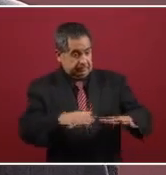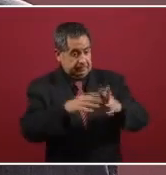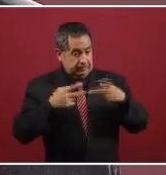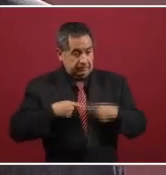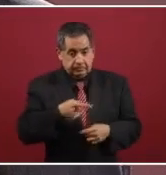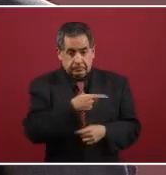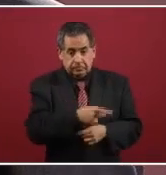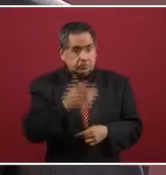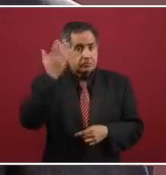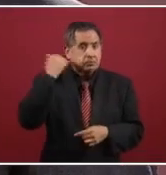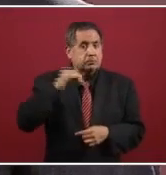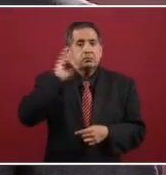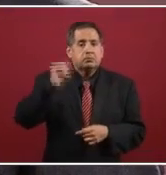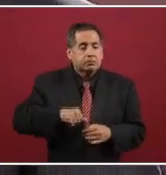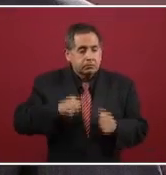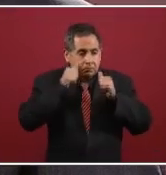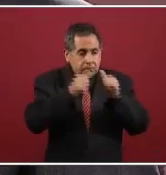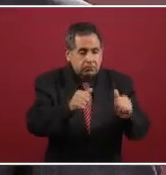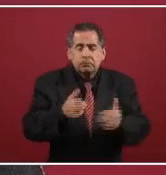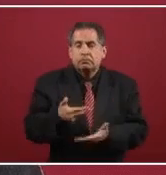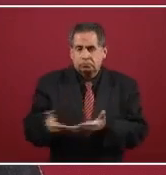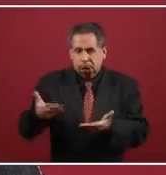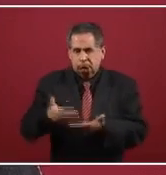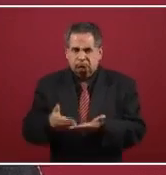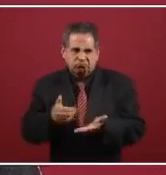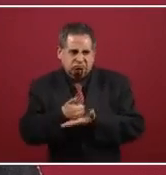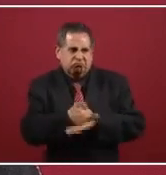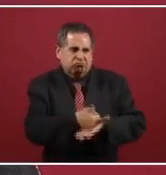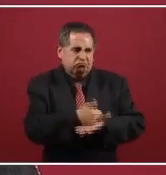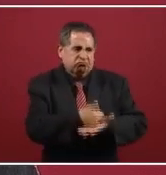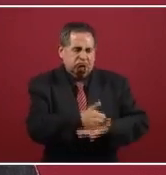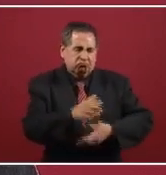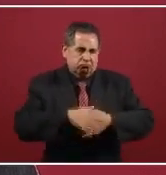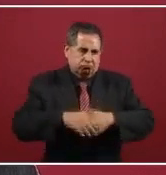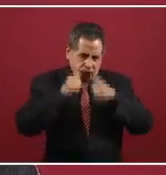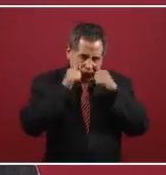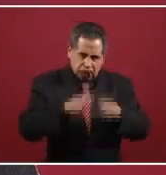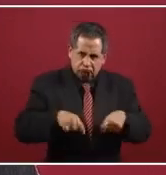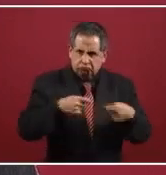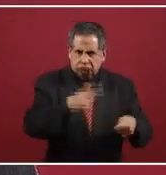habían recibido tanto como ahora.